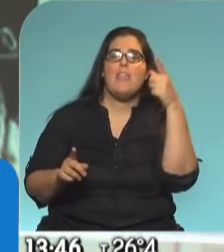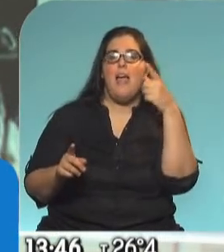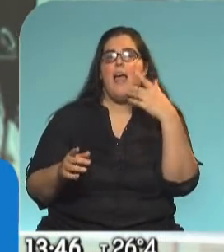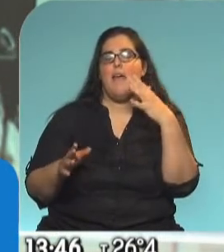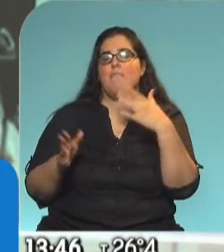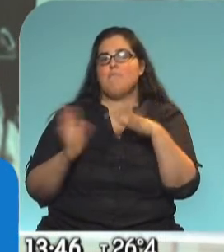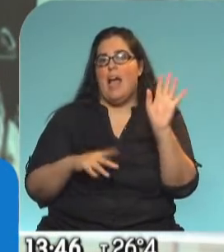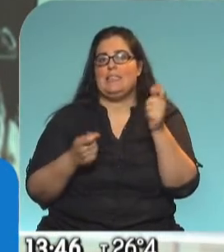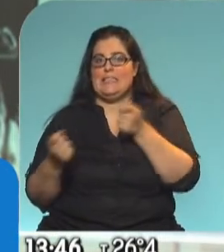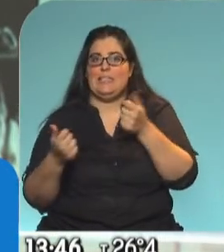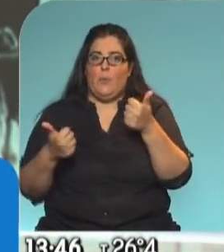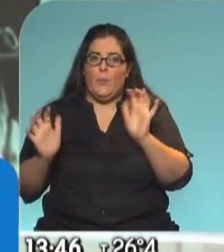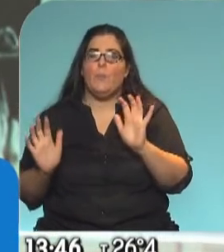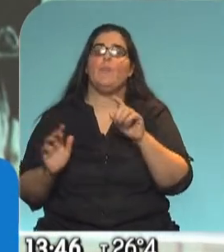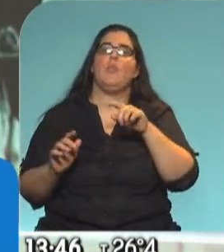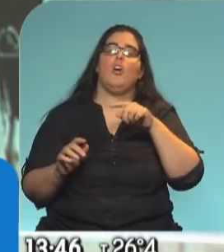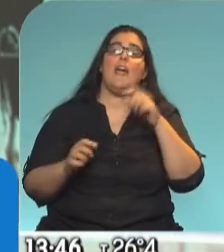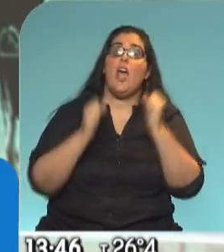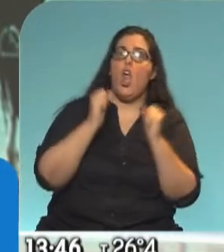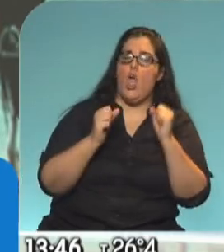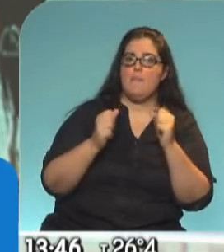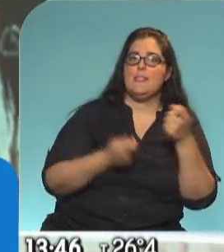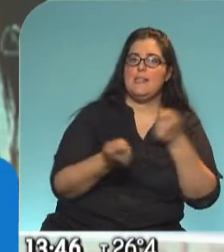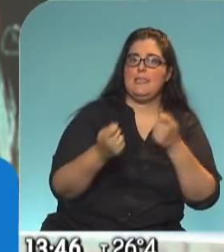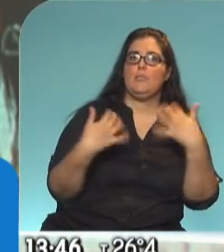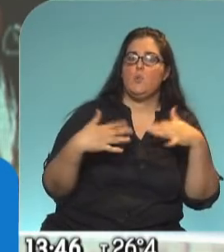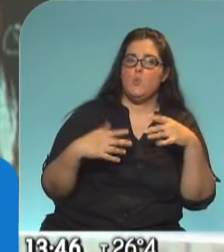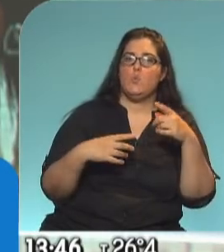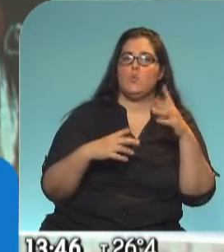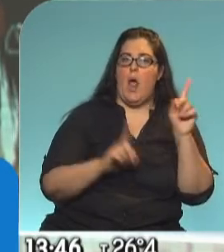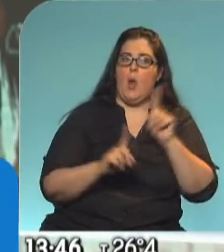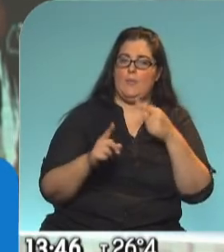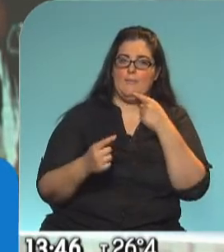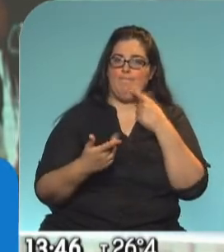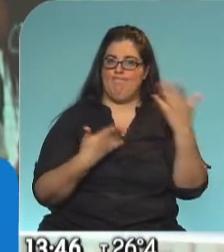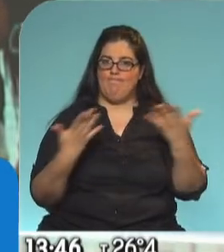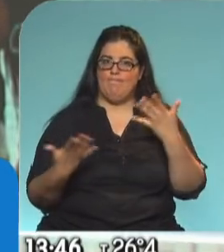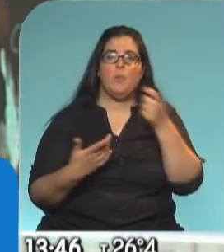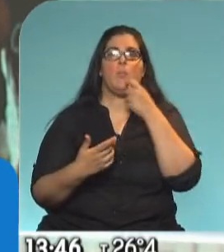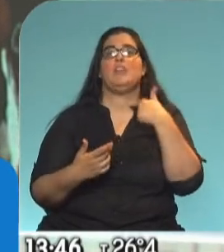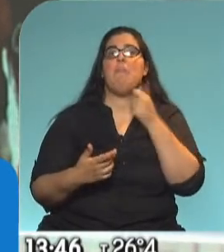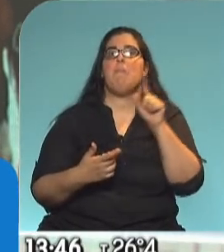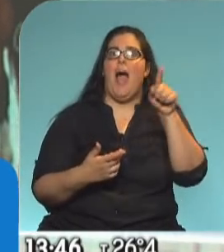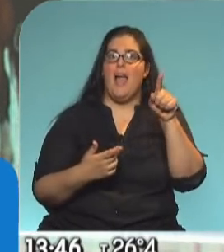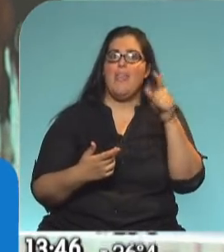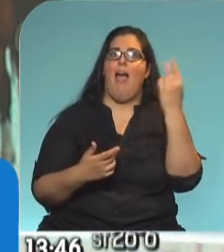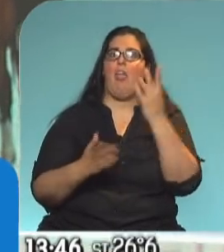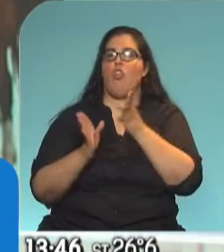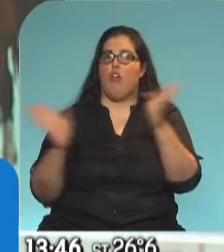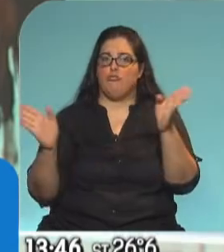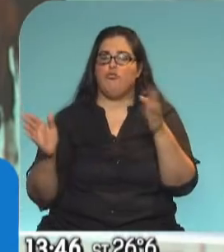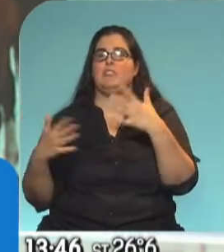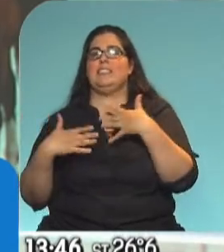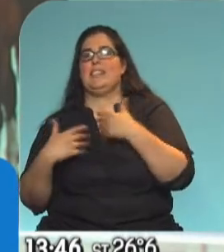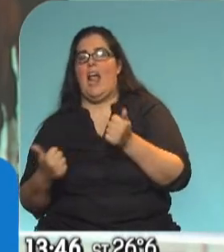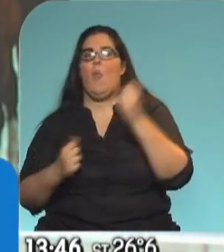parada. Ahora, en gestión económica son varios los que están cuestionados. Y algunos, como el caso de España, en los dos aspectos. Sí. España tiene una